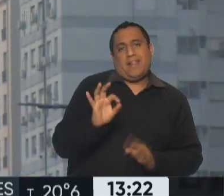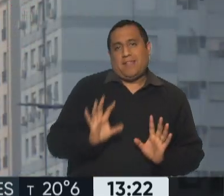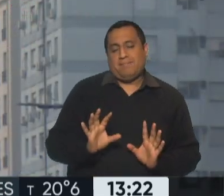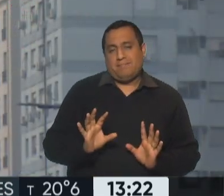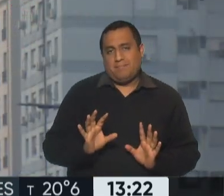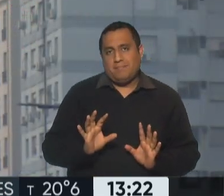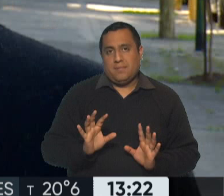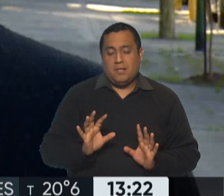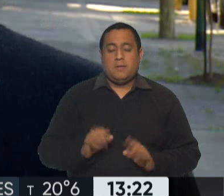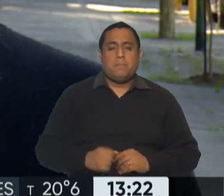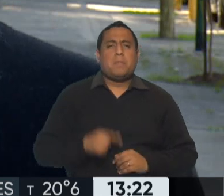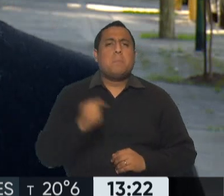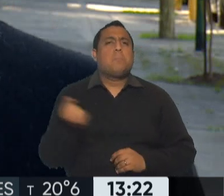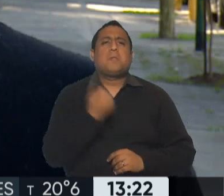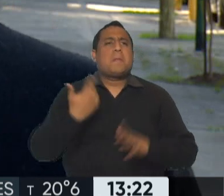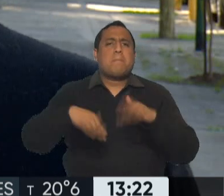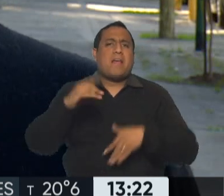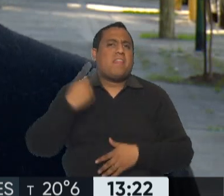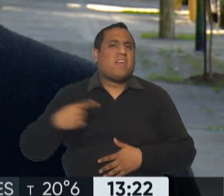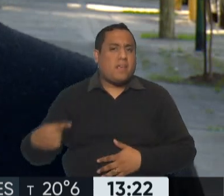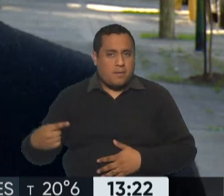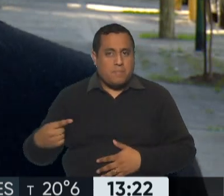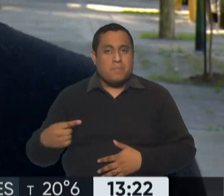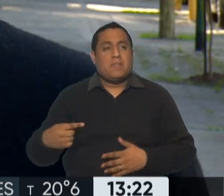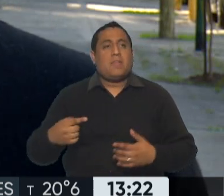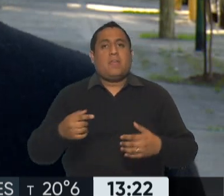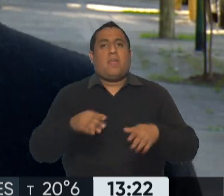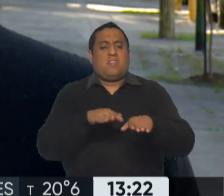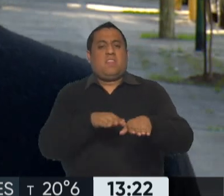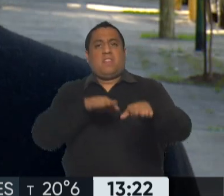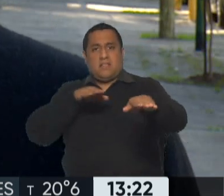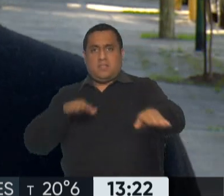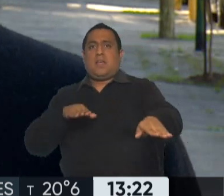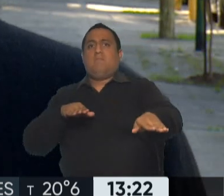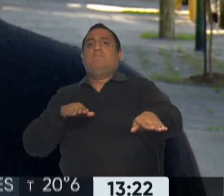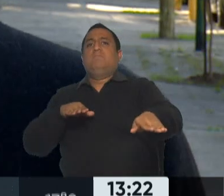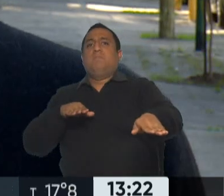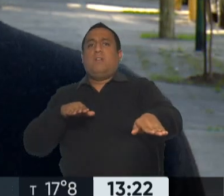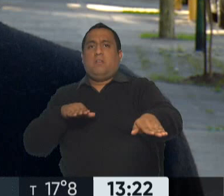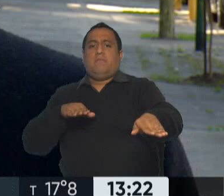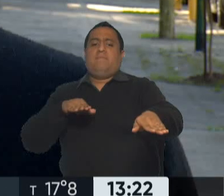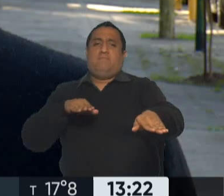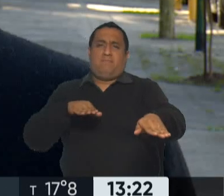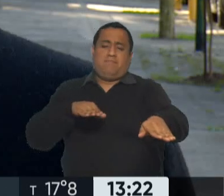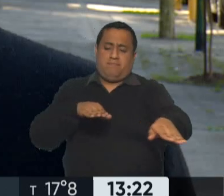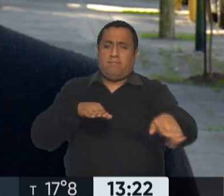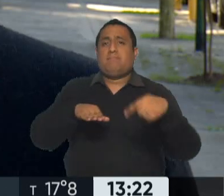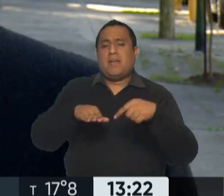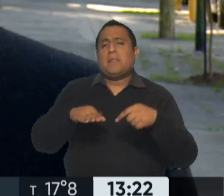hora. Acá lo primordial es tratar de siempre mantener una distancia de frenado aún mayor a la habitual, circulando a una